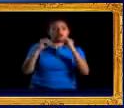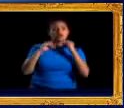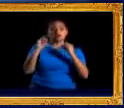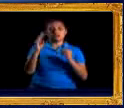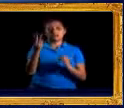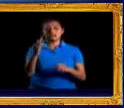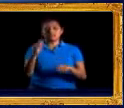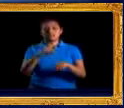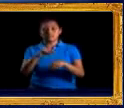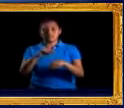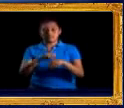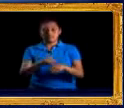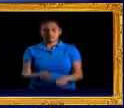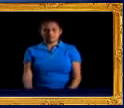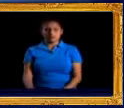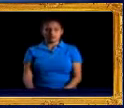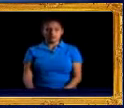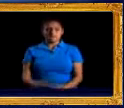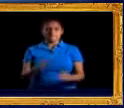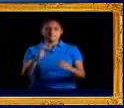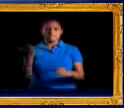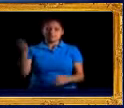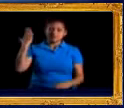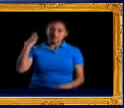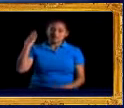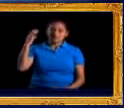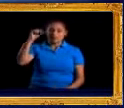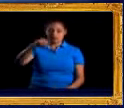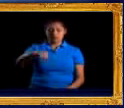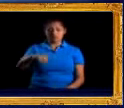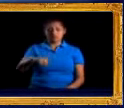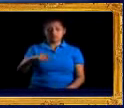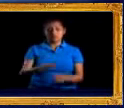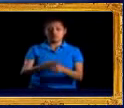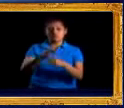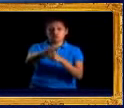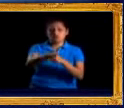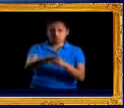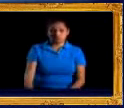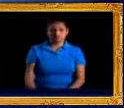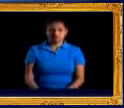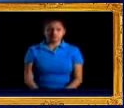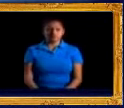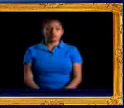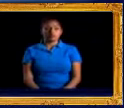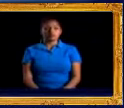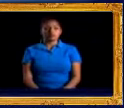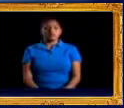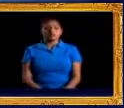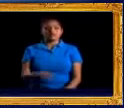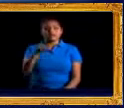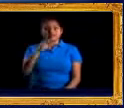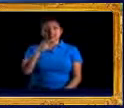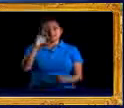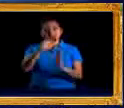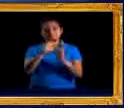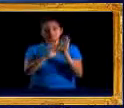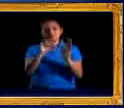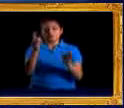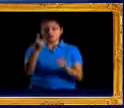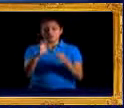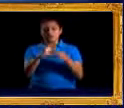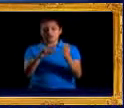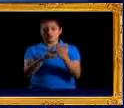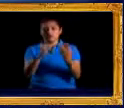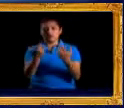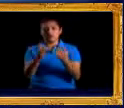tiempos: pasado, presente y futuro. Ese es el capítulo 1 del libro